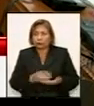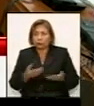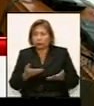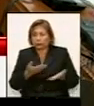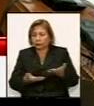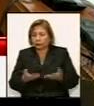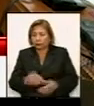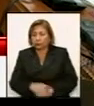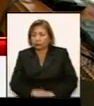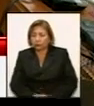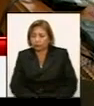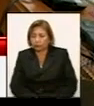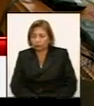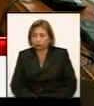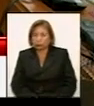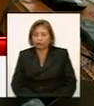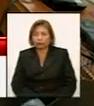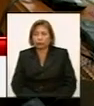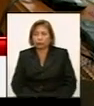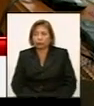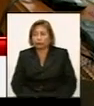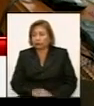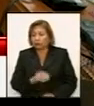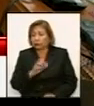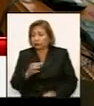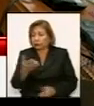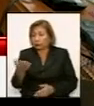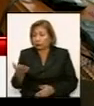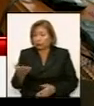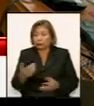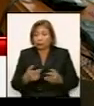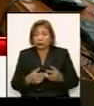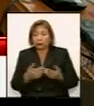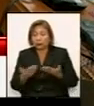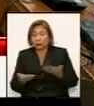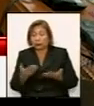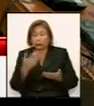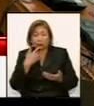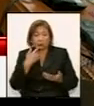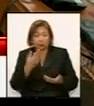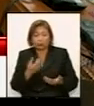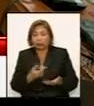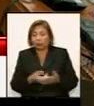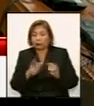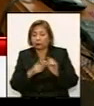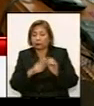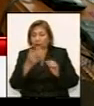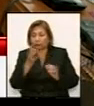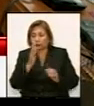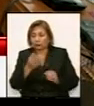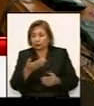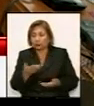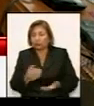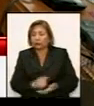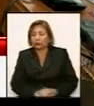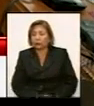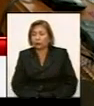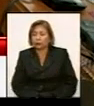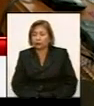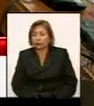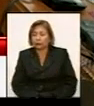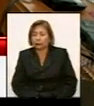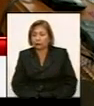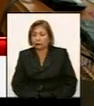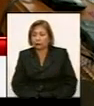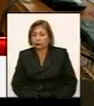presentes a los amigos de Hiperderecho, a quienes les ofrezco el uso de la palabra, y por supuesto les agradezco por sus valiosos